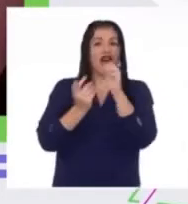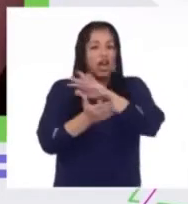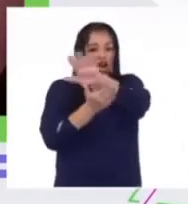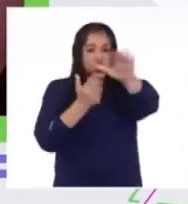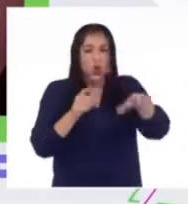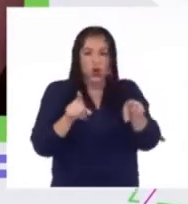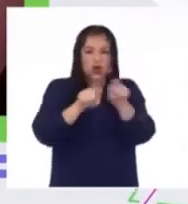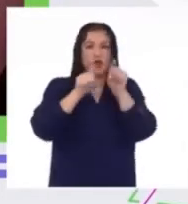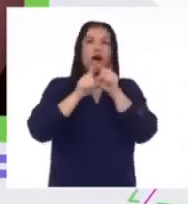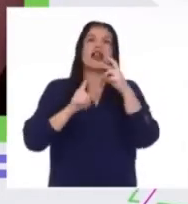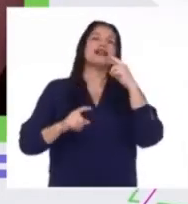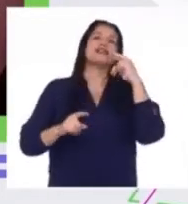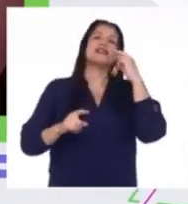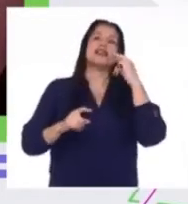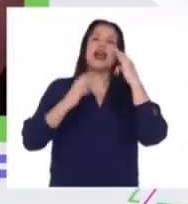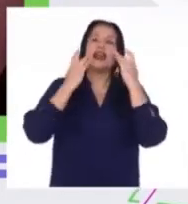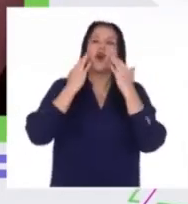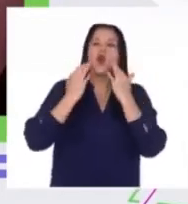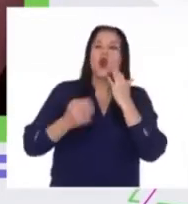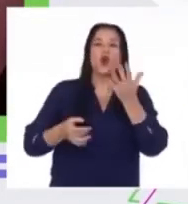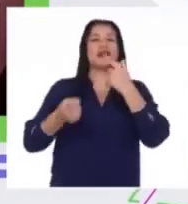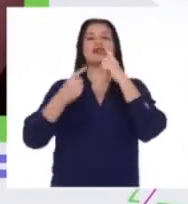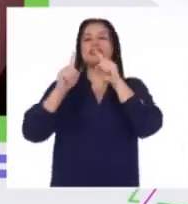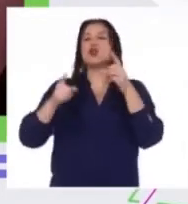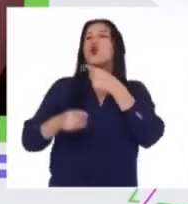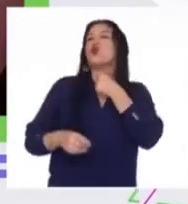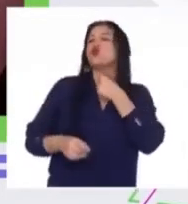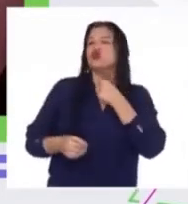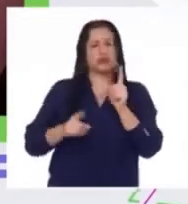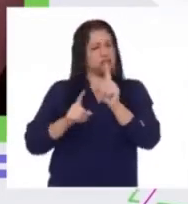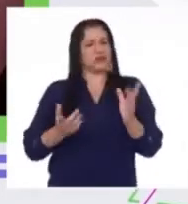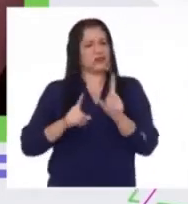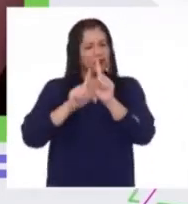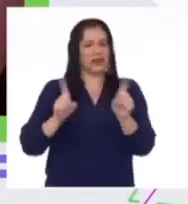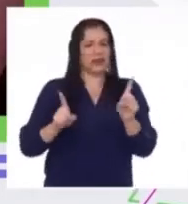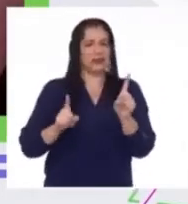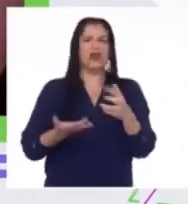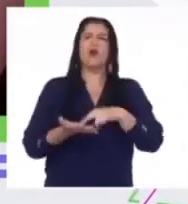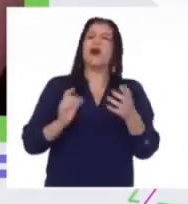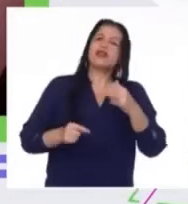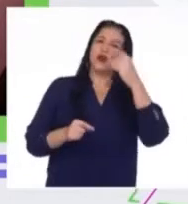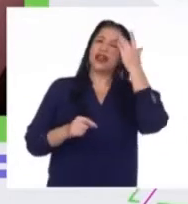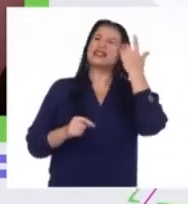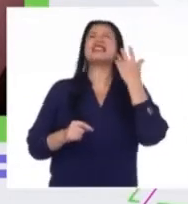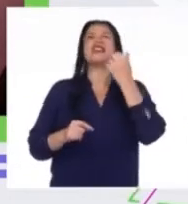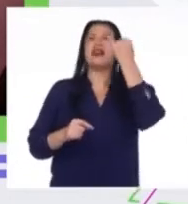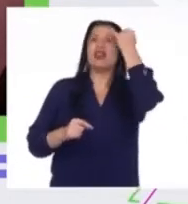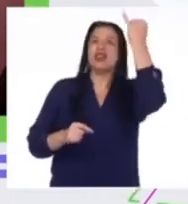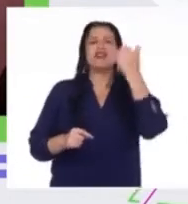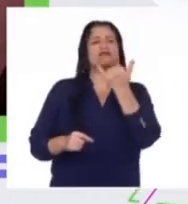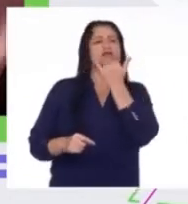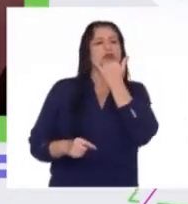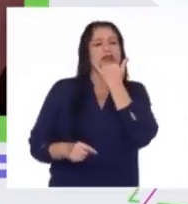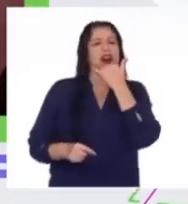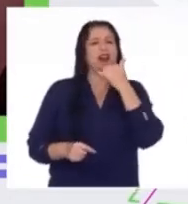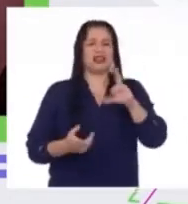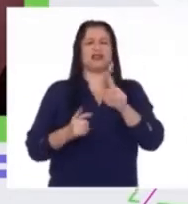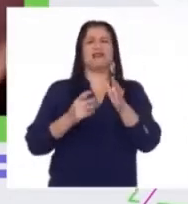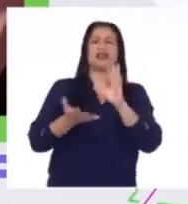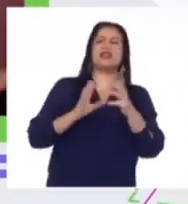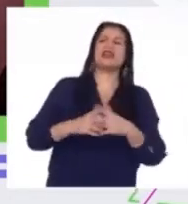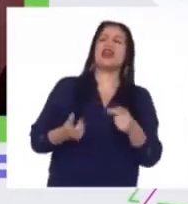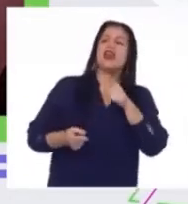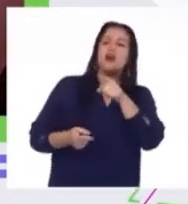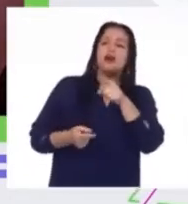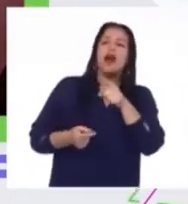los mismos rasgos o las mismas preferencias. Y en cuanto a los prejuicios, esos prejuicios son parte de estereotipos